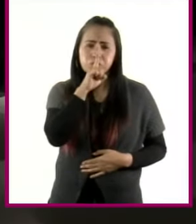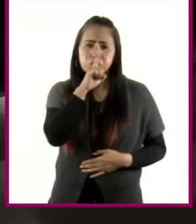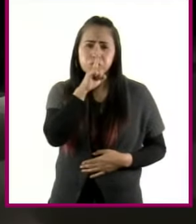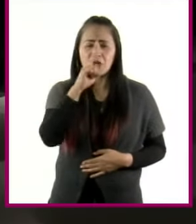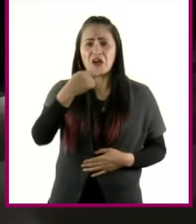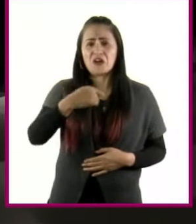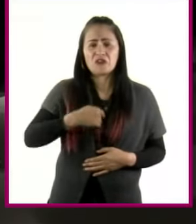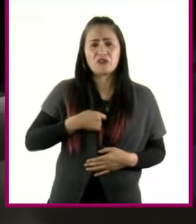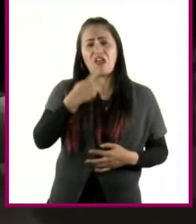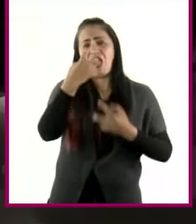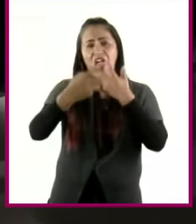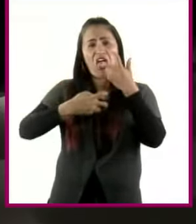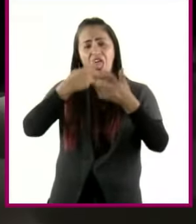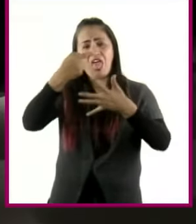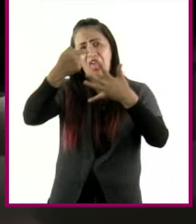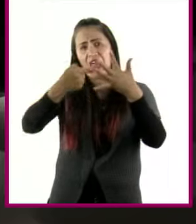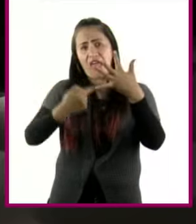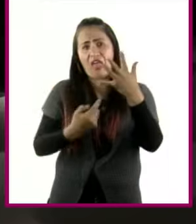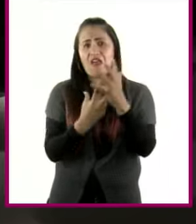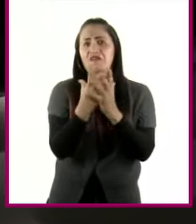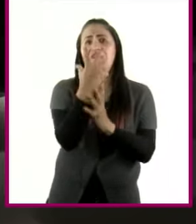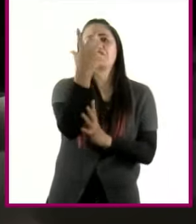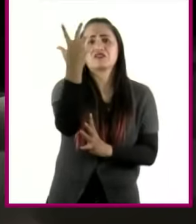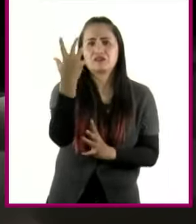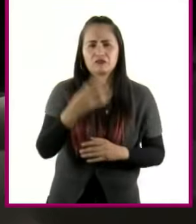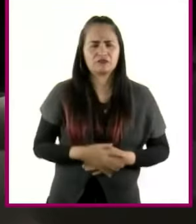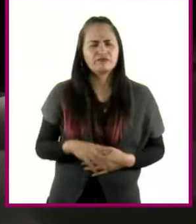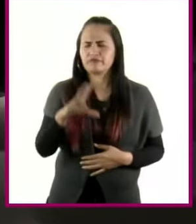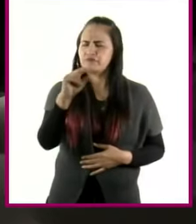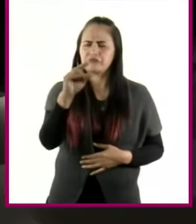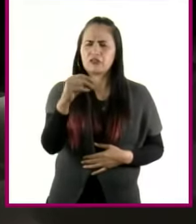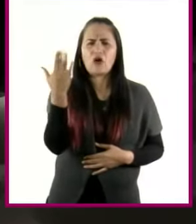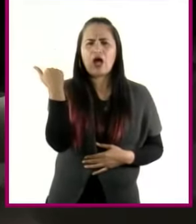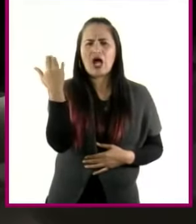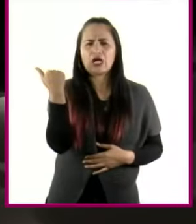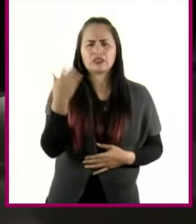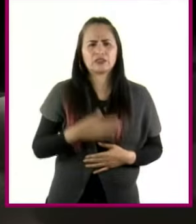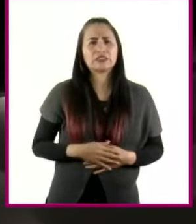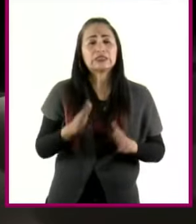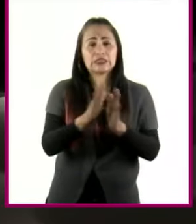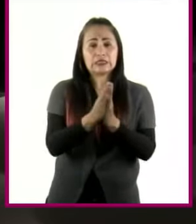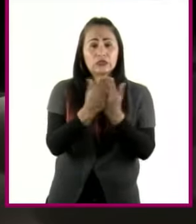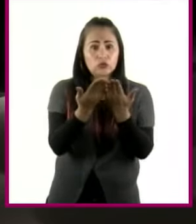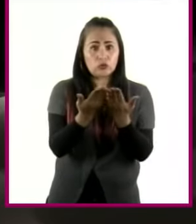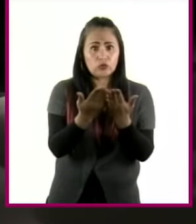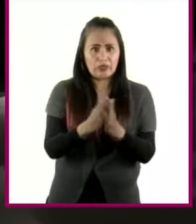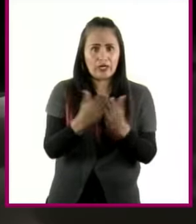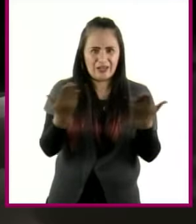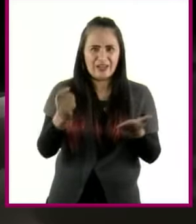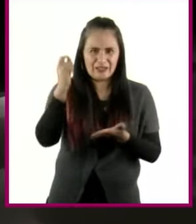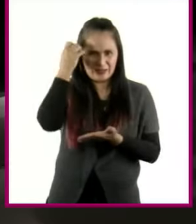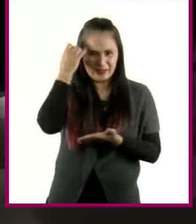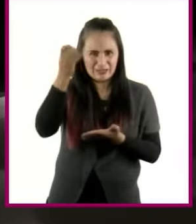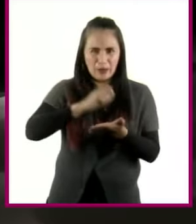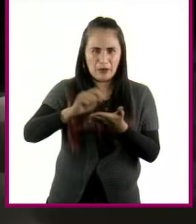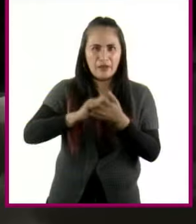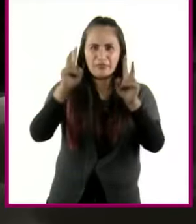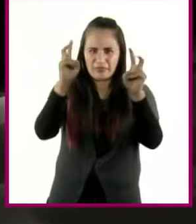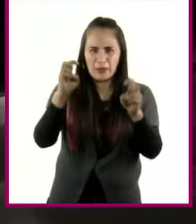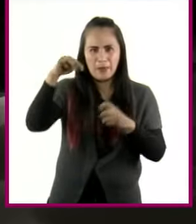fanfarrones. Y un ejemplo más reciente, en la novela María de Jorge